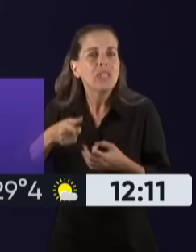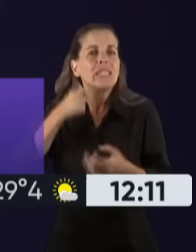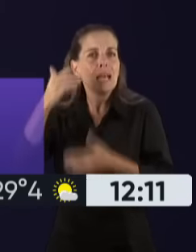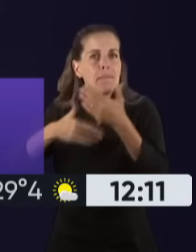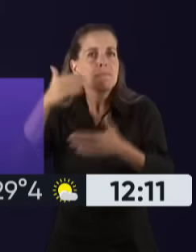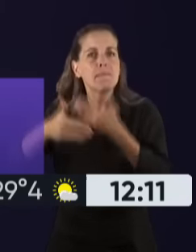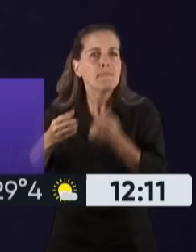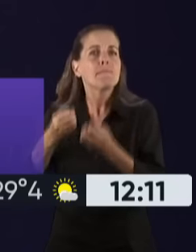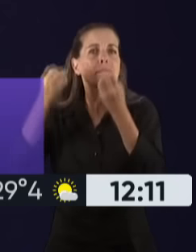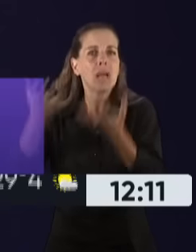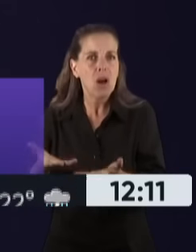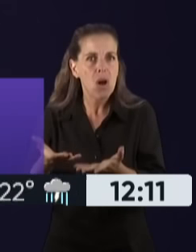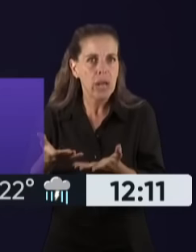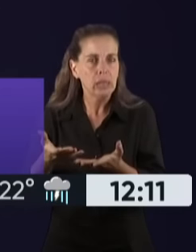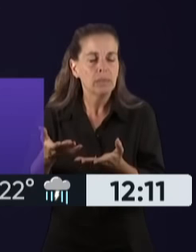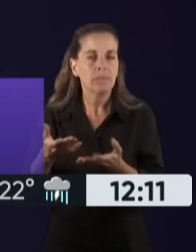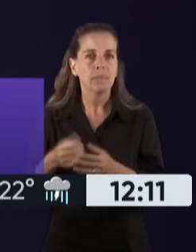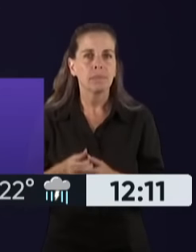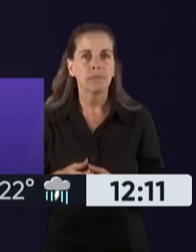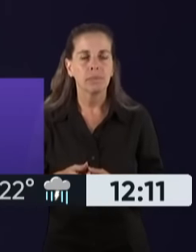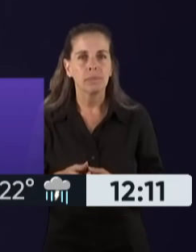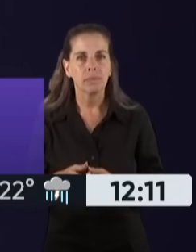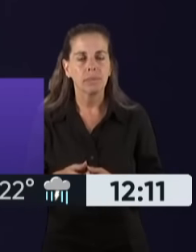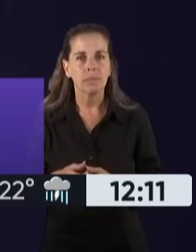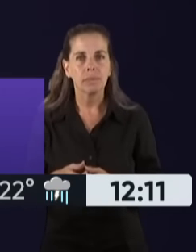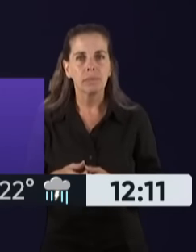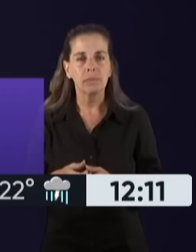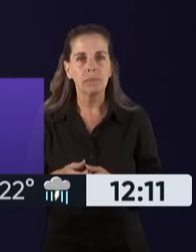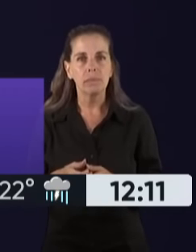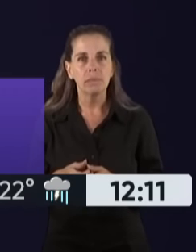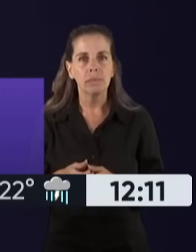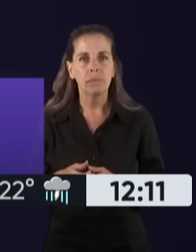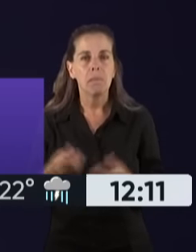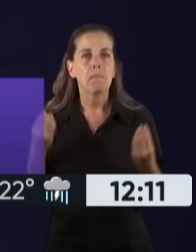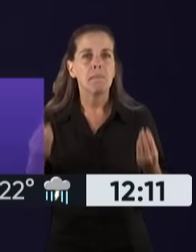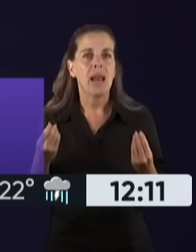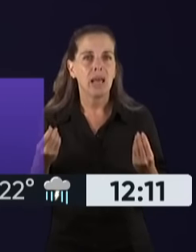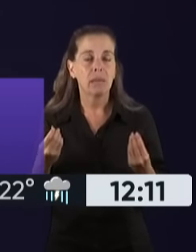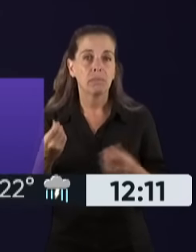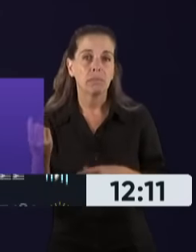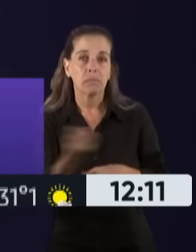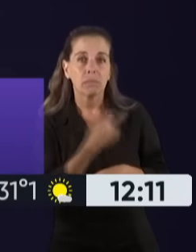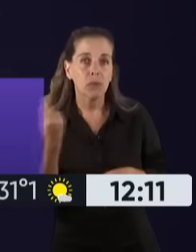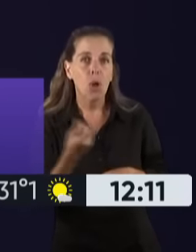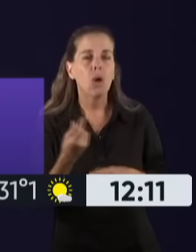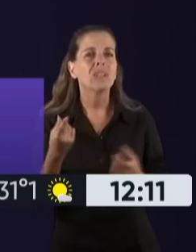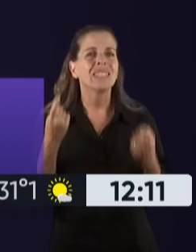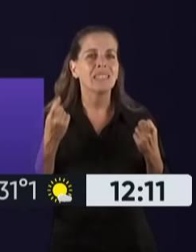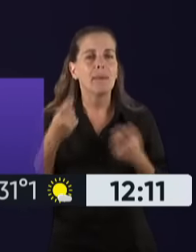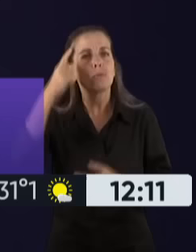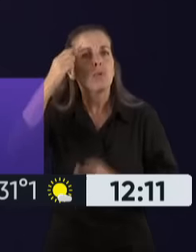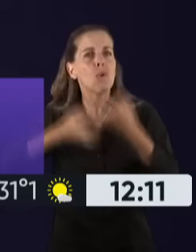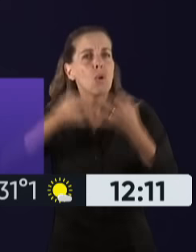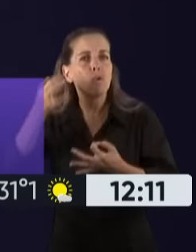hacia adante y hacia eh eh lo que necesitamos todos que es una justicia